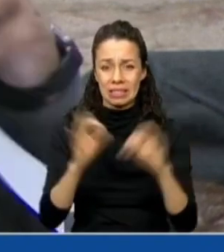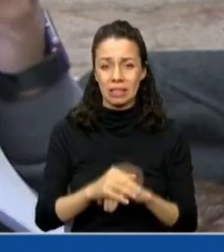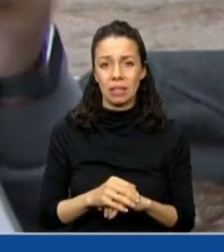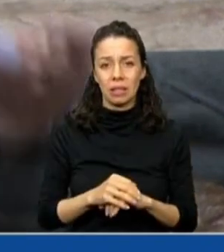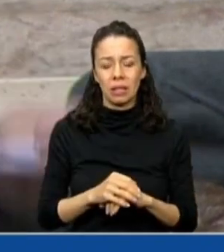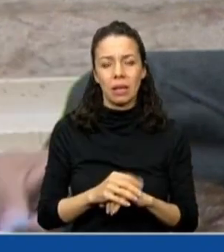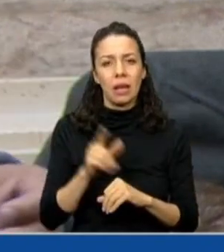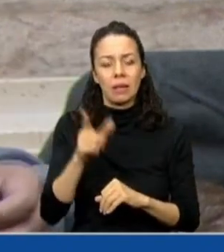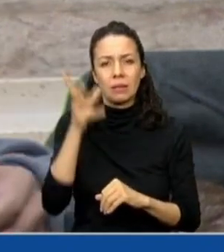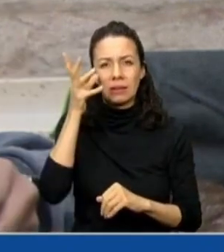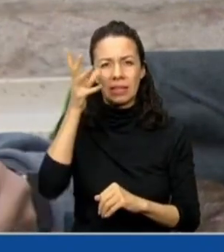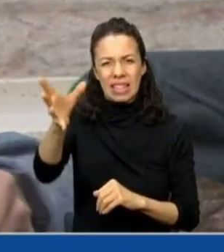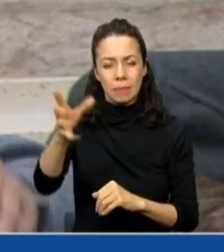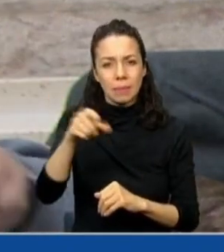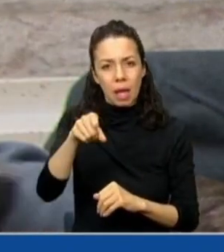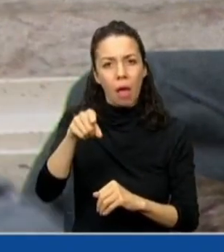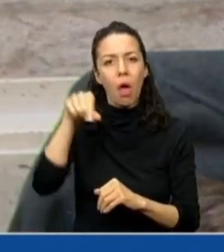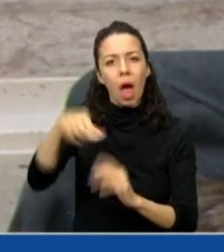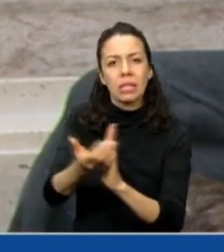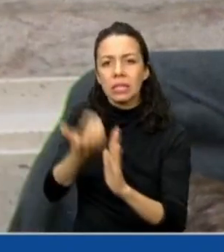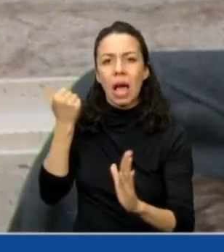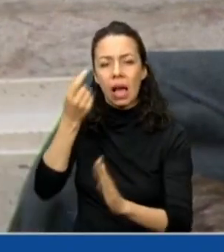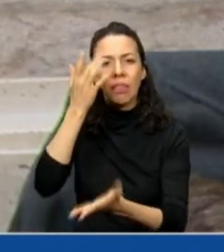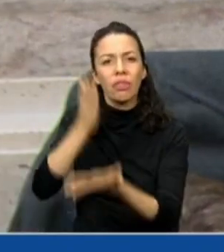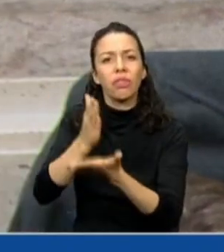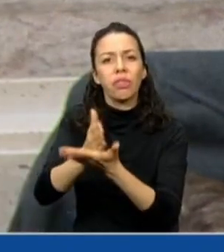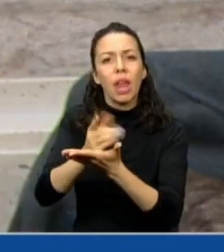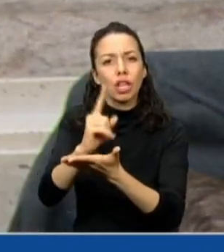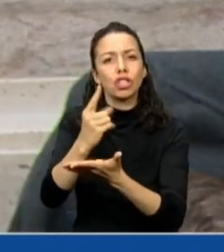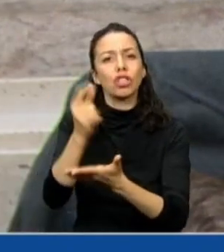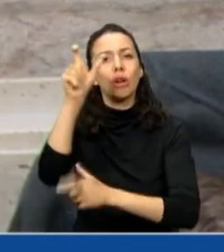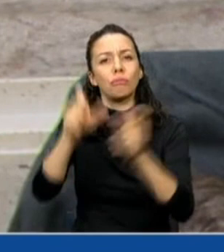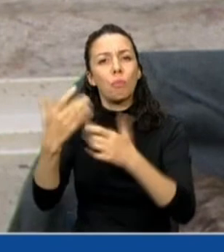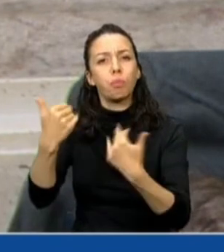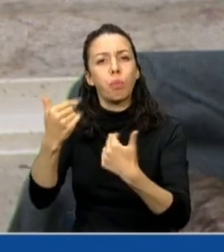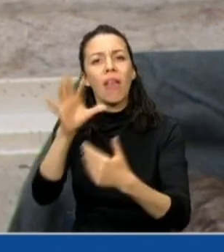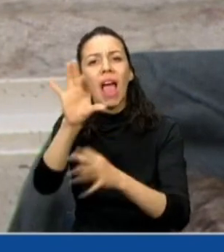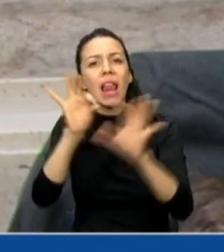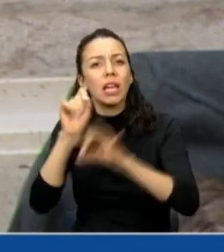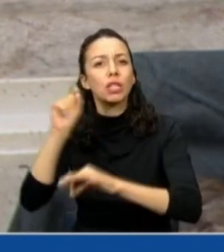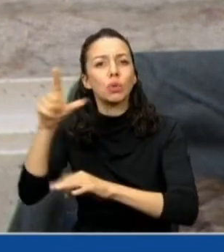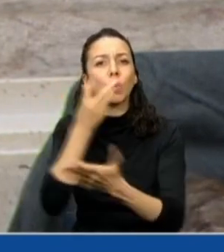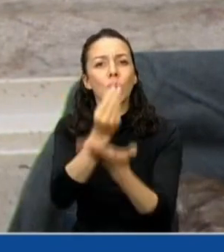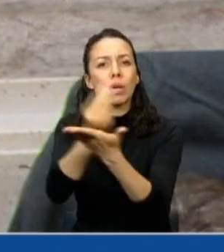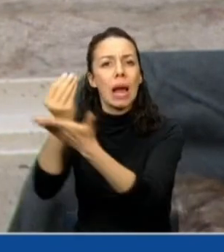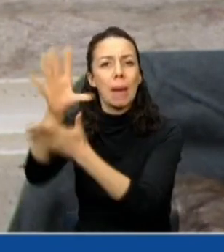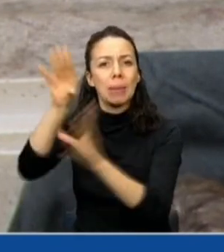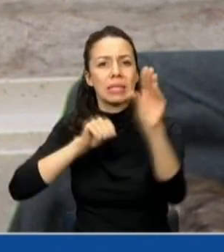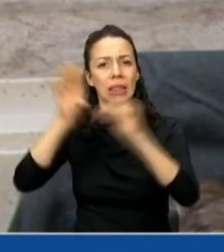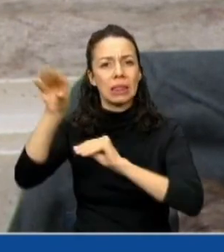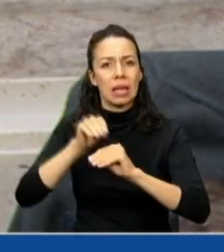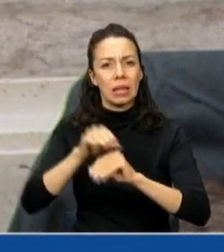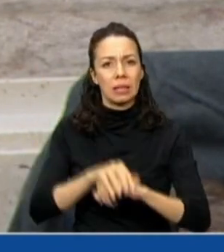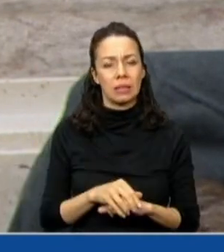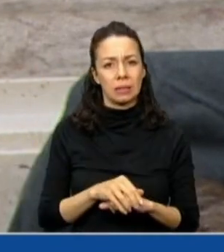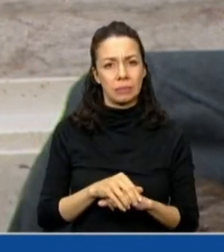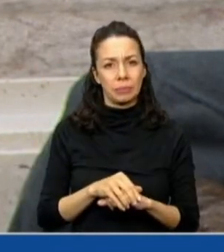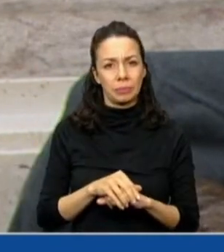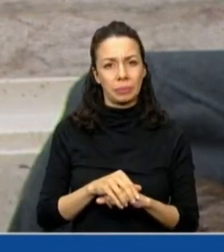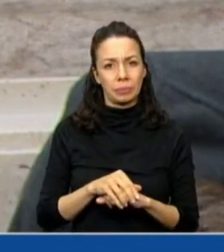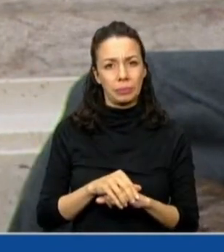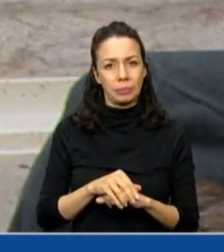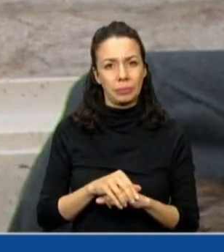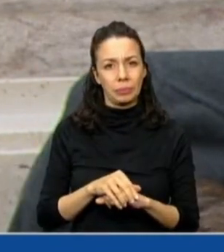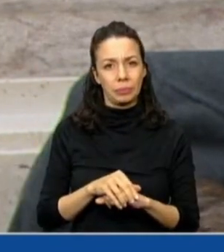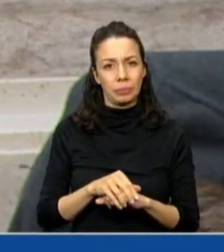al extremo de quitarle el derecho a poder elegir a sus representantes. El caso